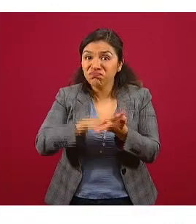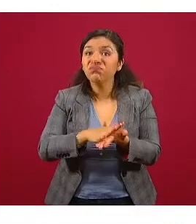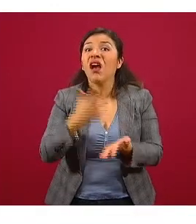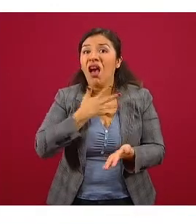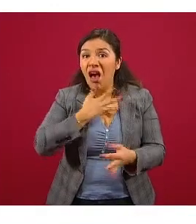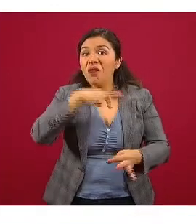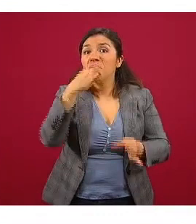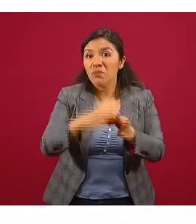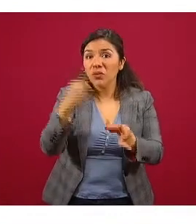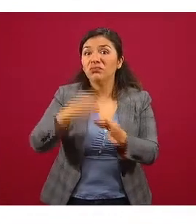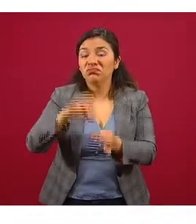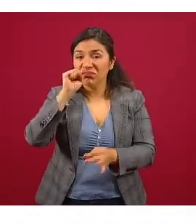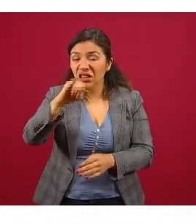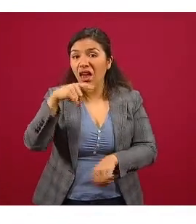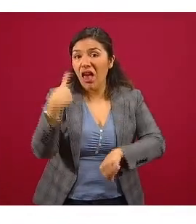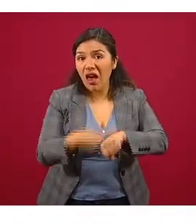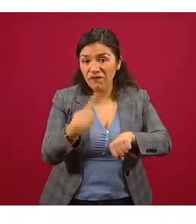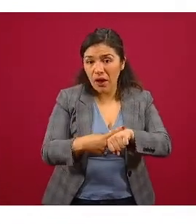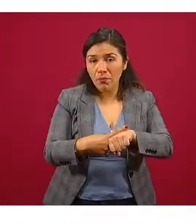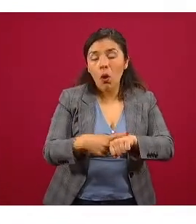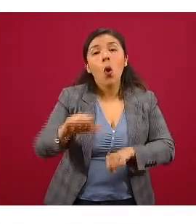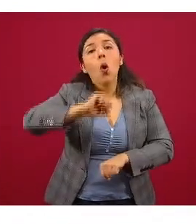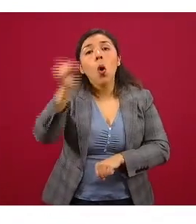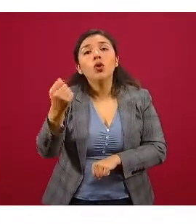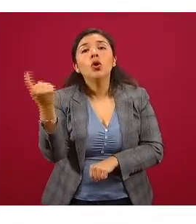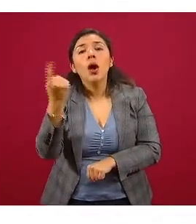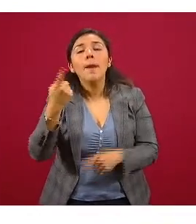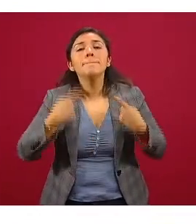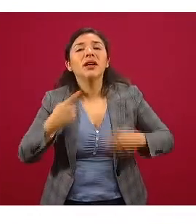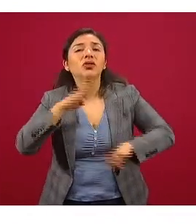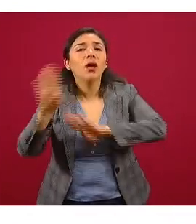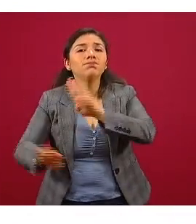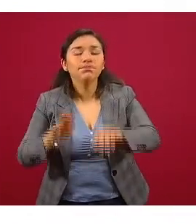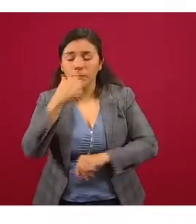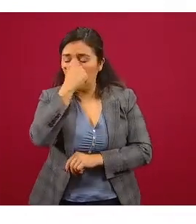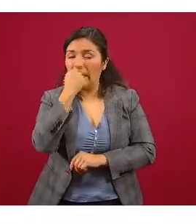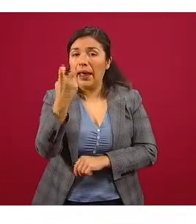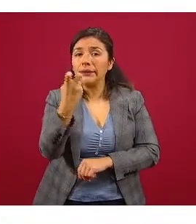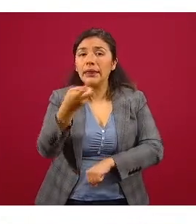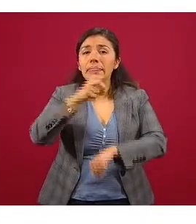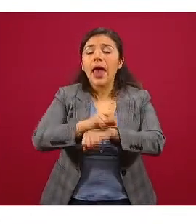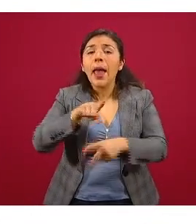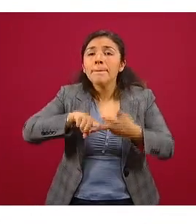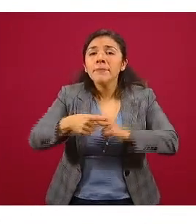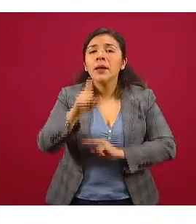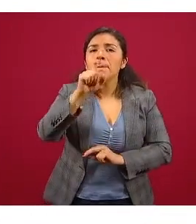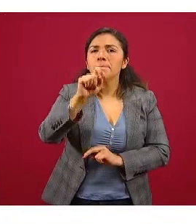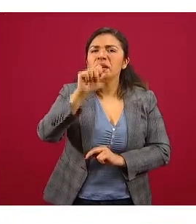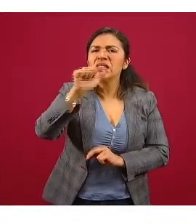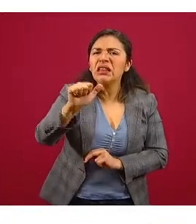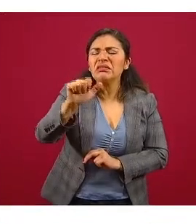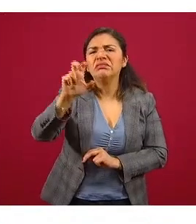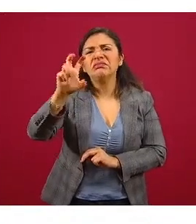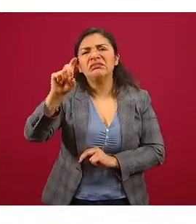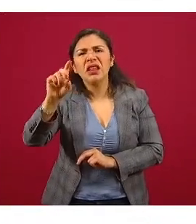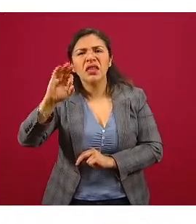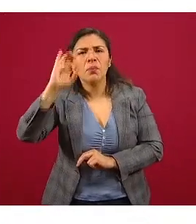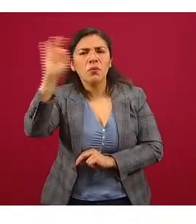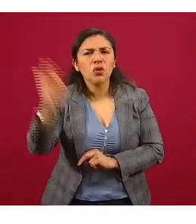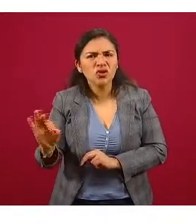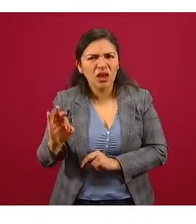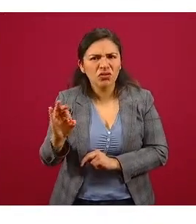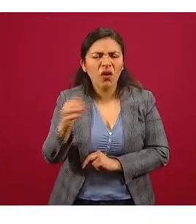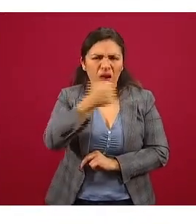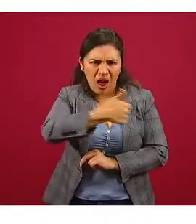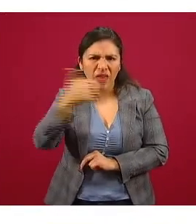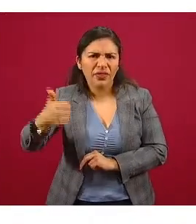en la siguiente diapositiva, para las personas que fallecen. Esto empezó en 26 y 30% respectivamente